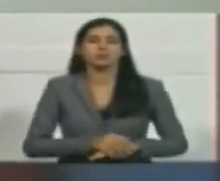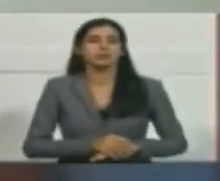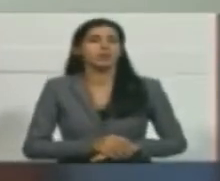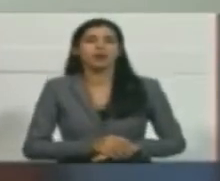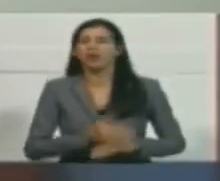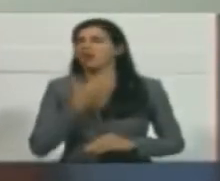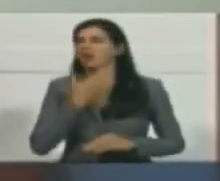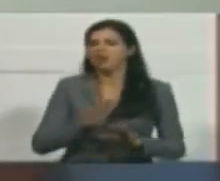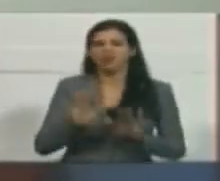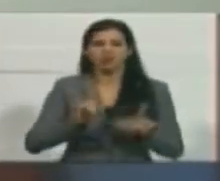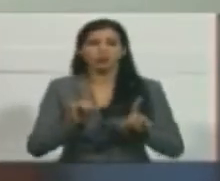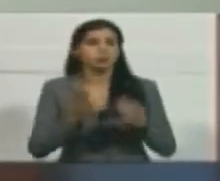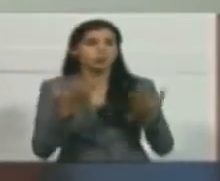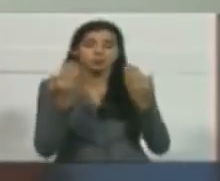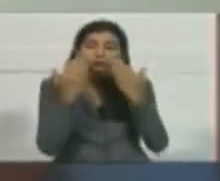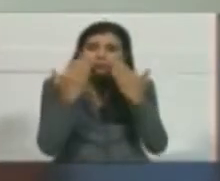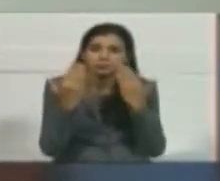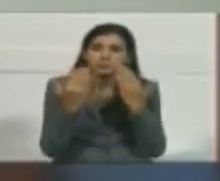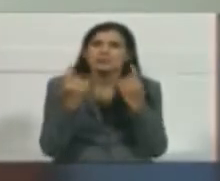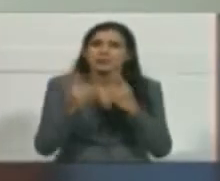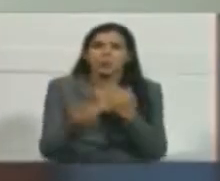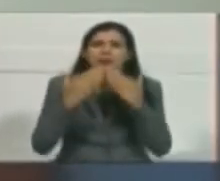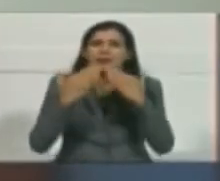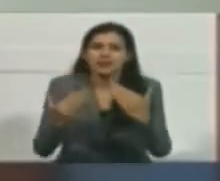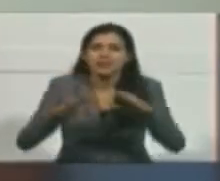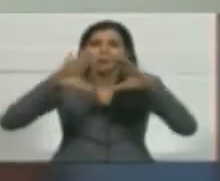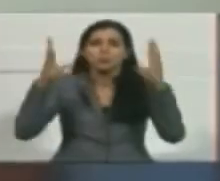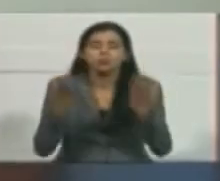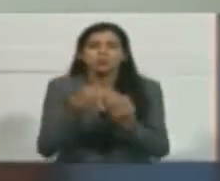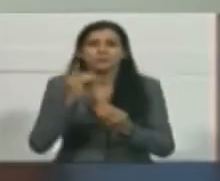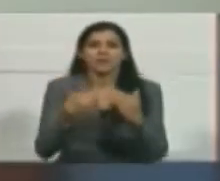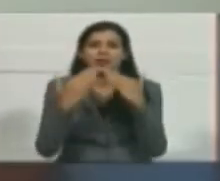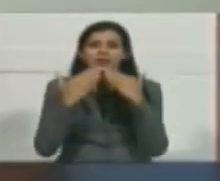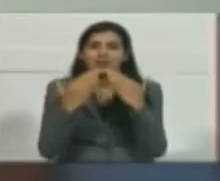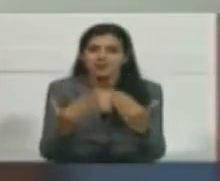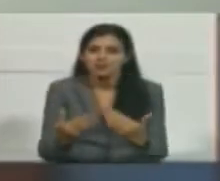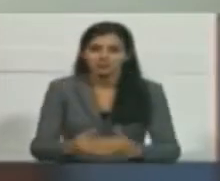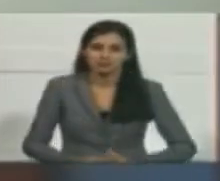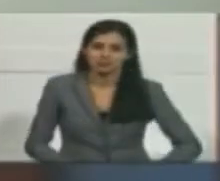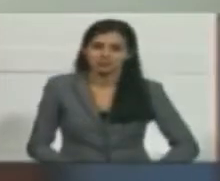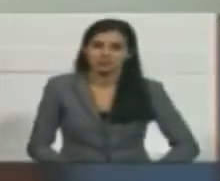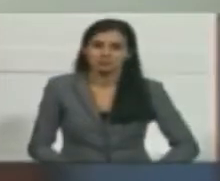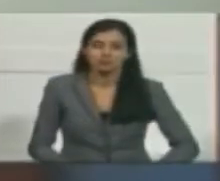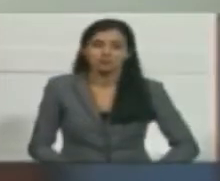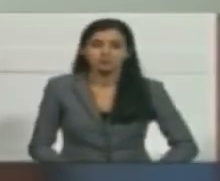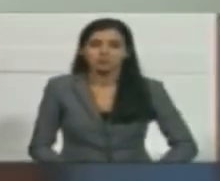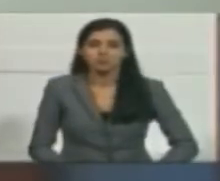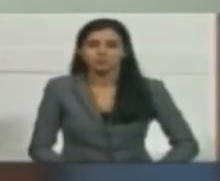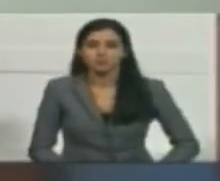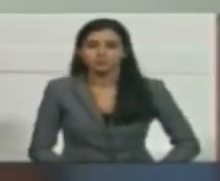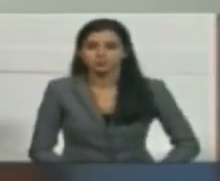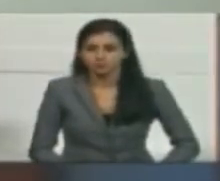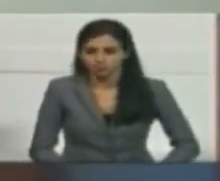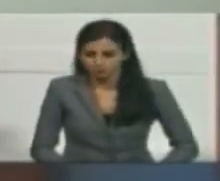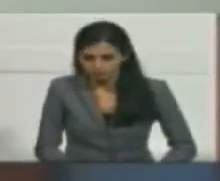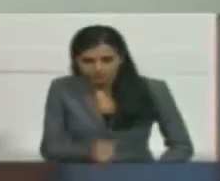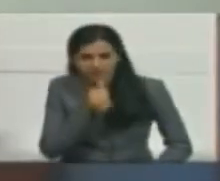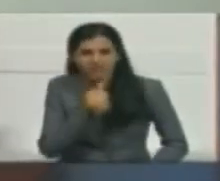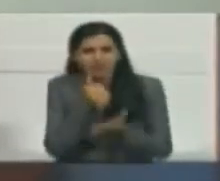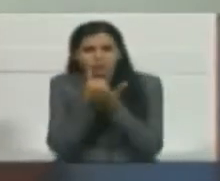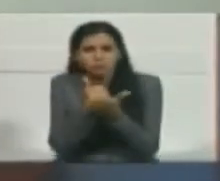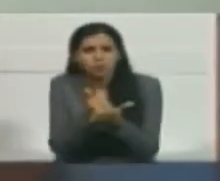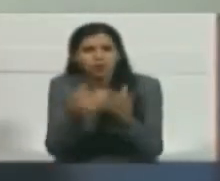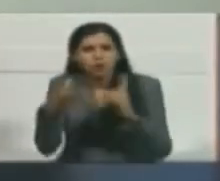malagradecidos. Cuando digo seamos, el mundo no sea malagradecidos. Si hay alguien que ayudó a que esto se